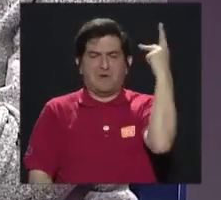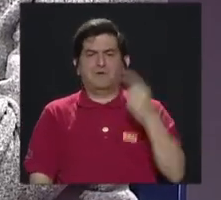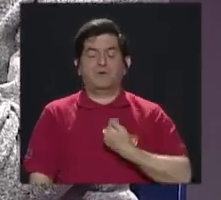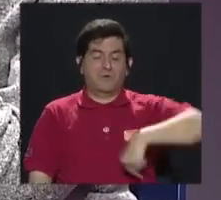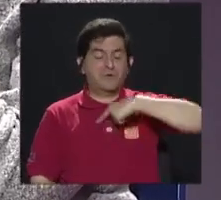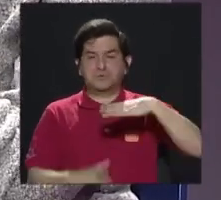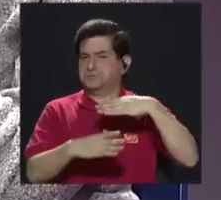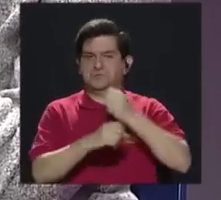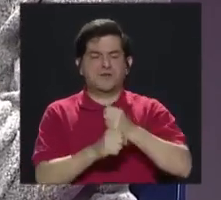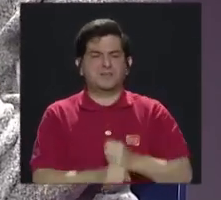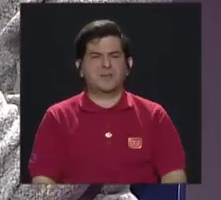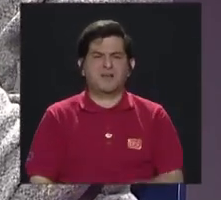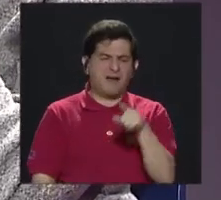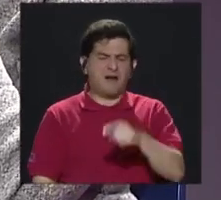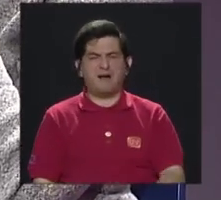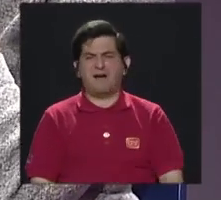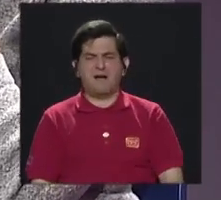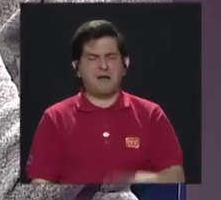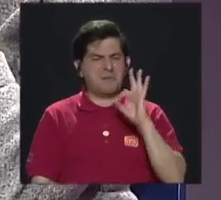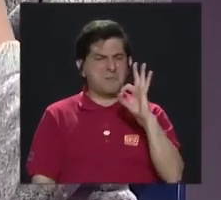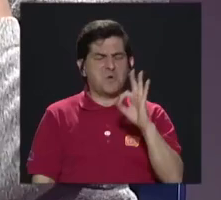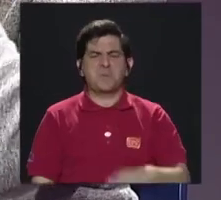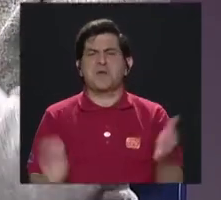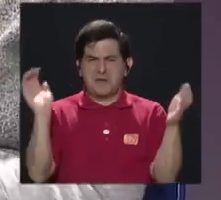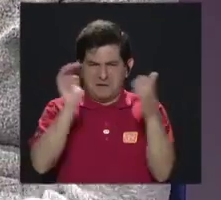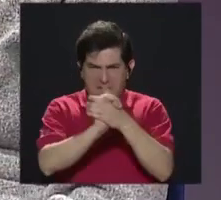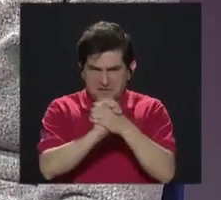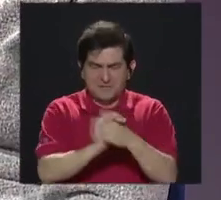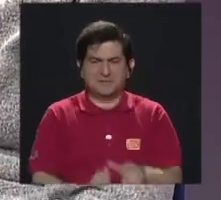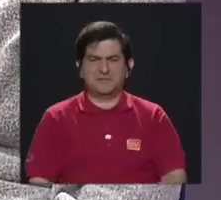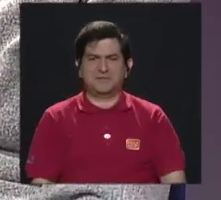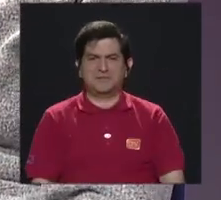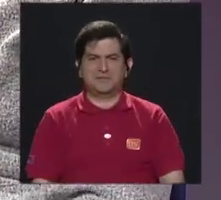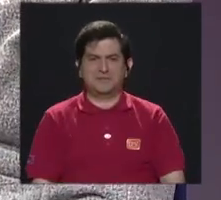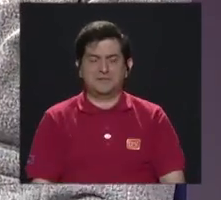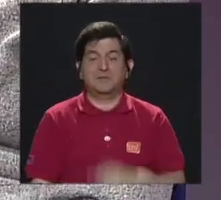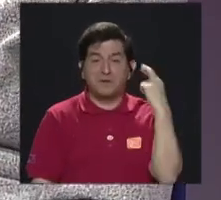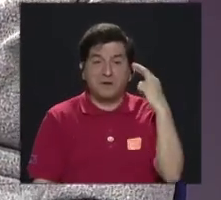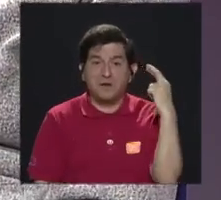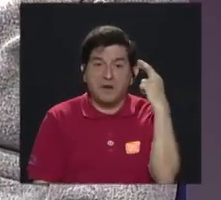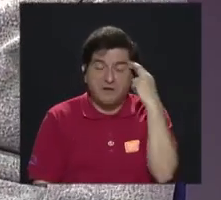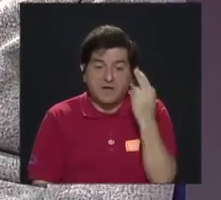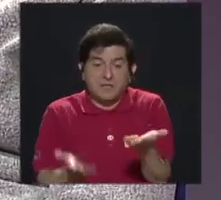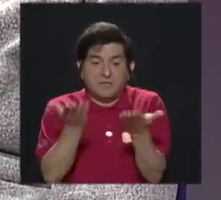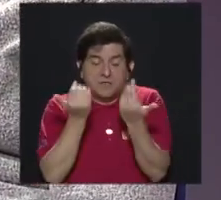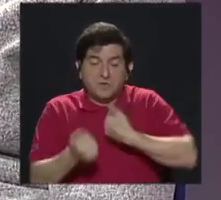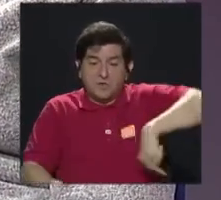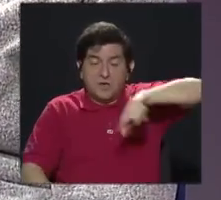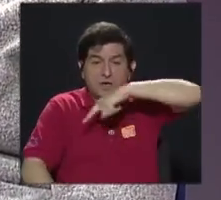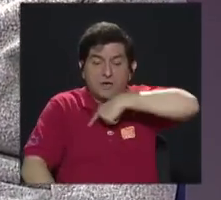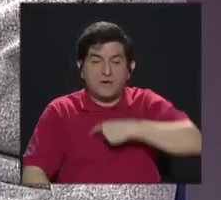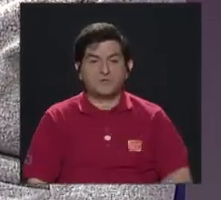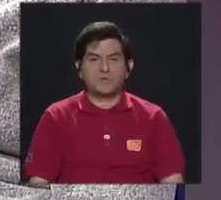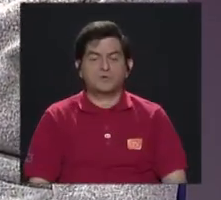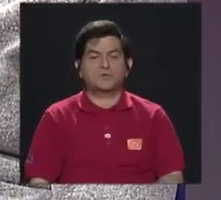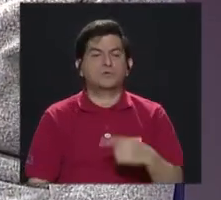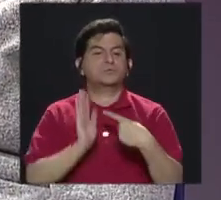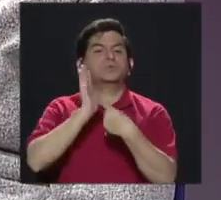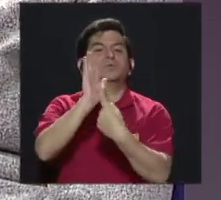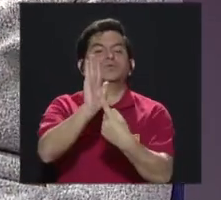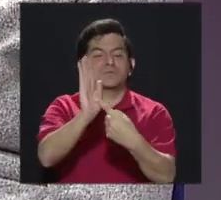lo hicimos porque, uy, qué chido estar casadas, que diga casado. Era porque queríamos hacerlo visible,